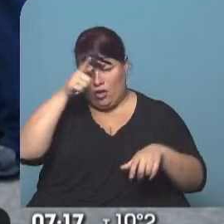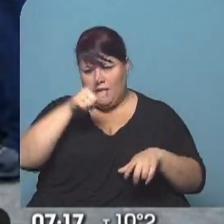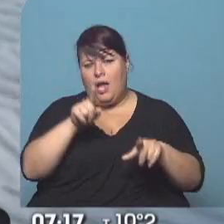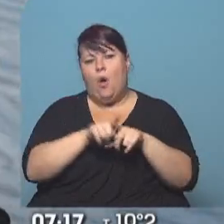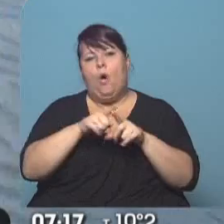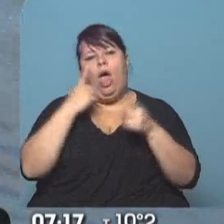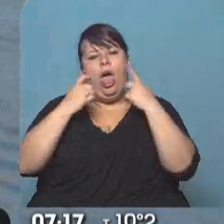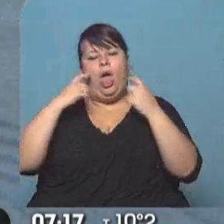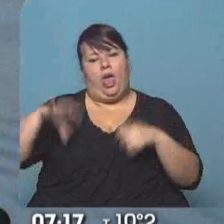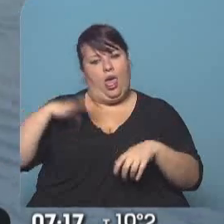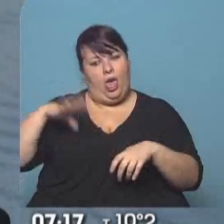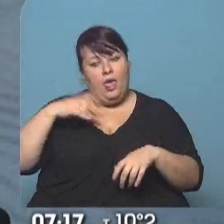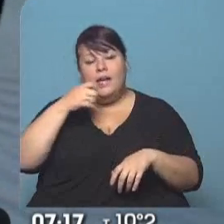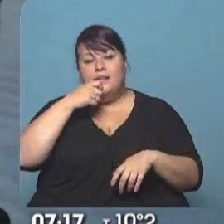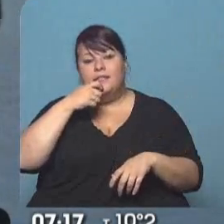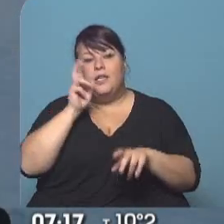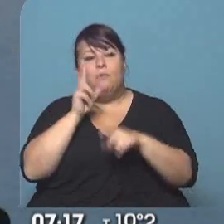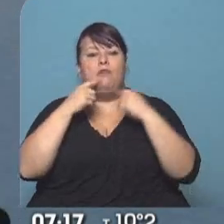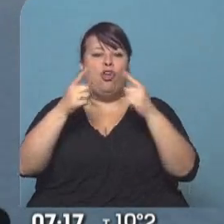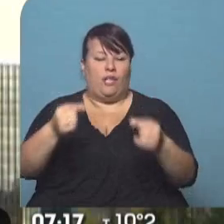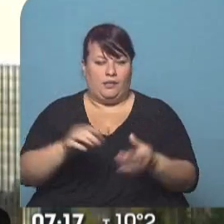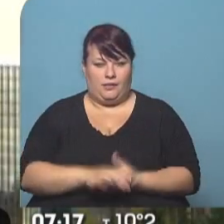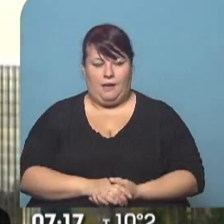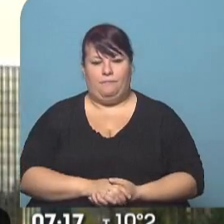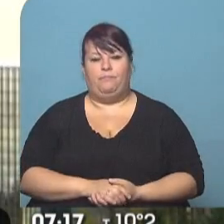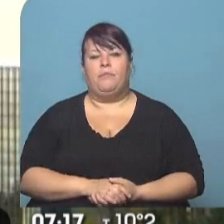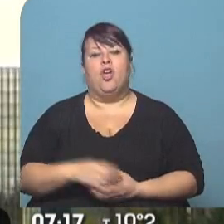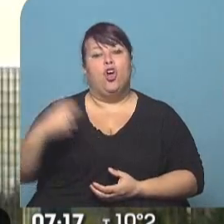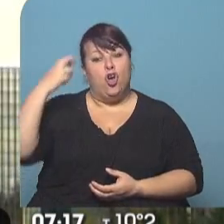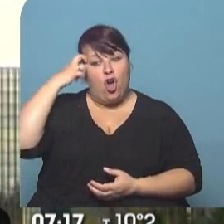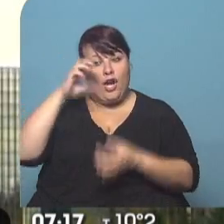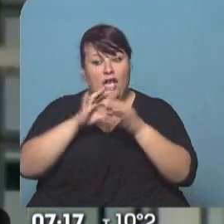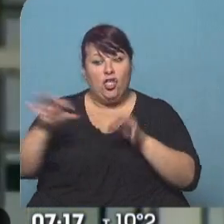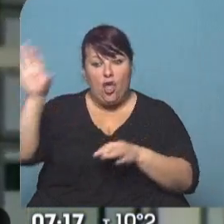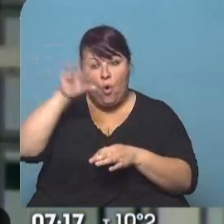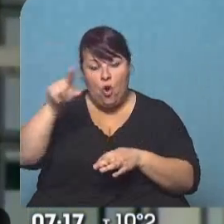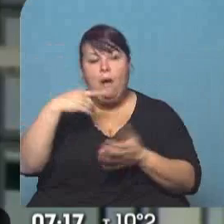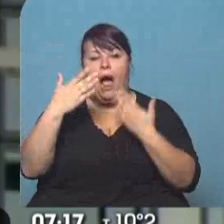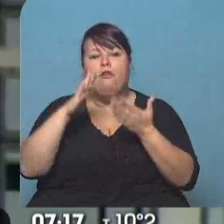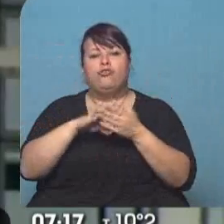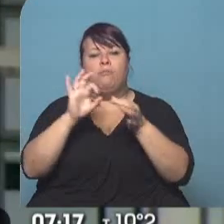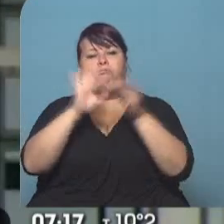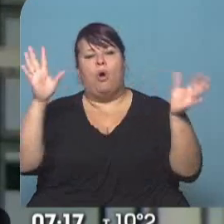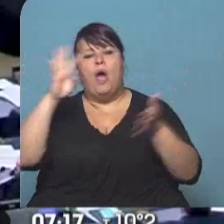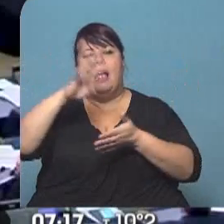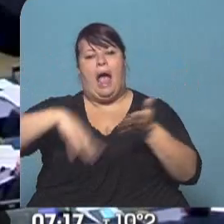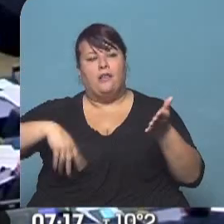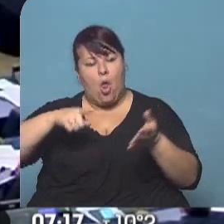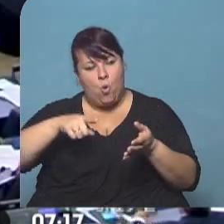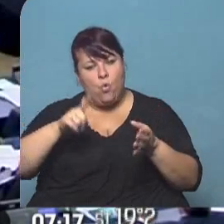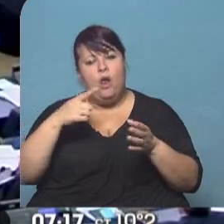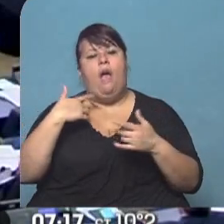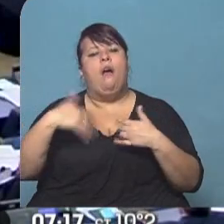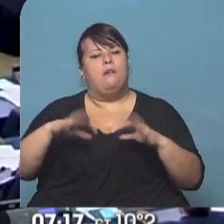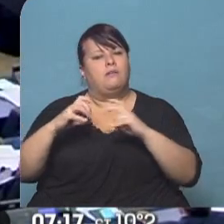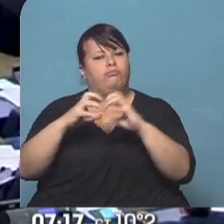como precaución ante las medidas de protesta. El Parlamento Europeo abordó el tema de la independencia de Cataluña en una